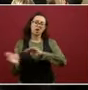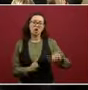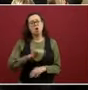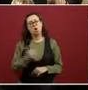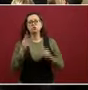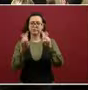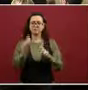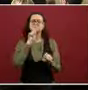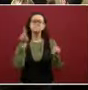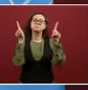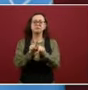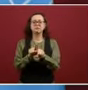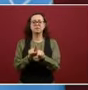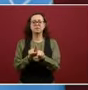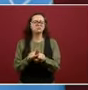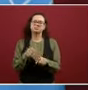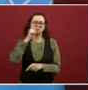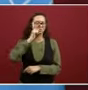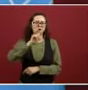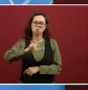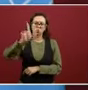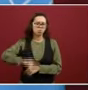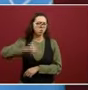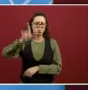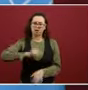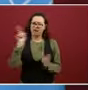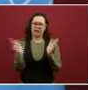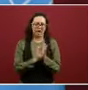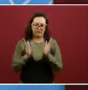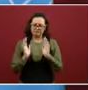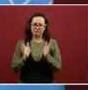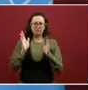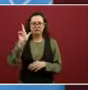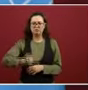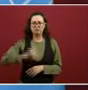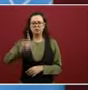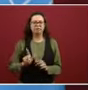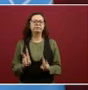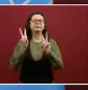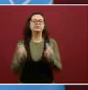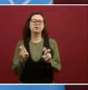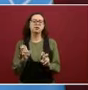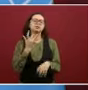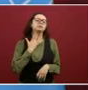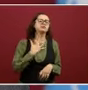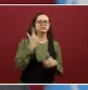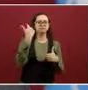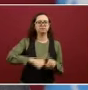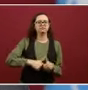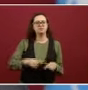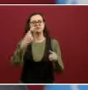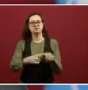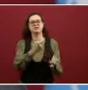a tratar, como todos los lunes, lo de el quién es quién en los precios